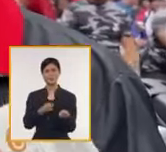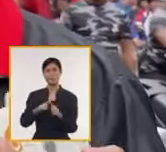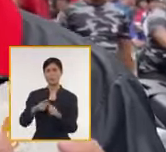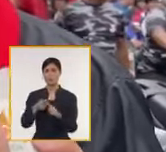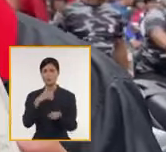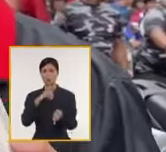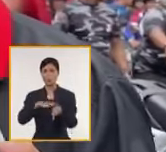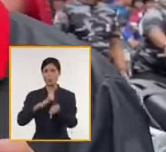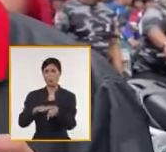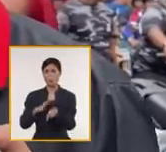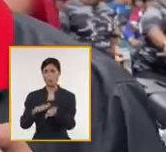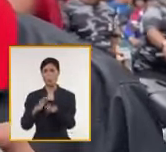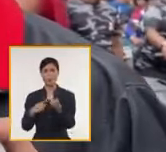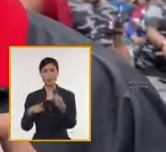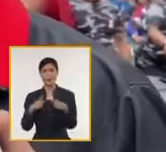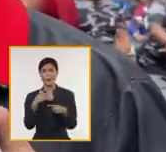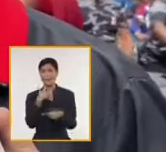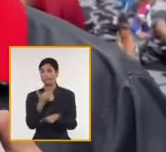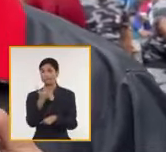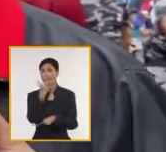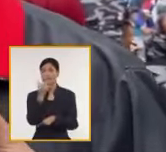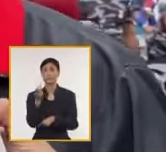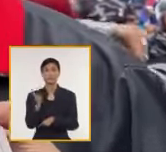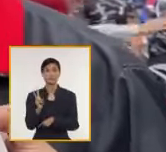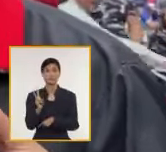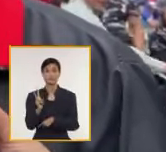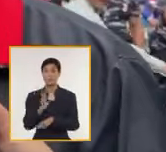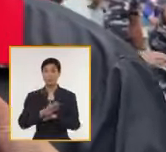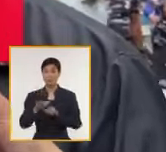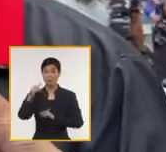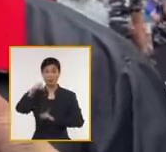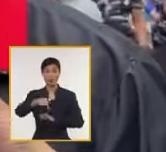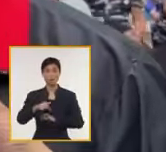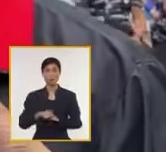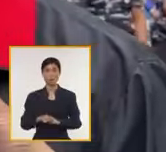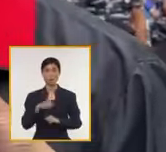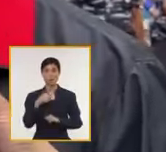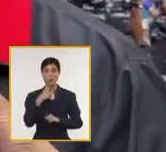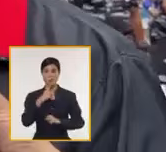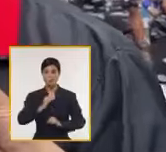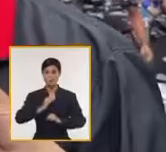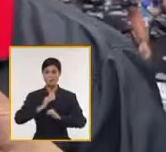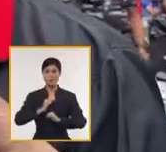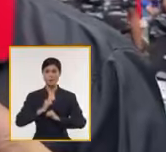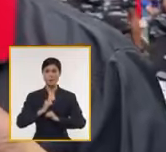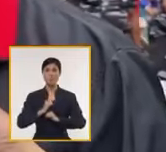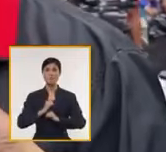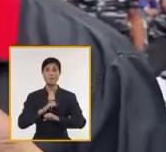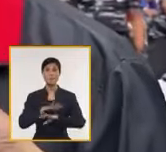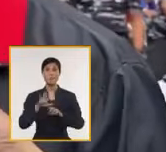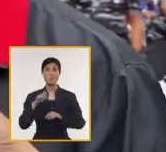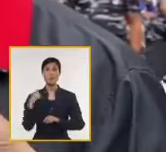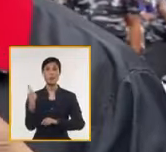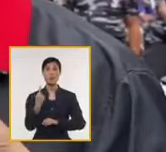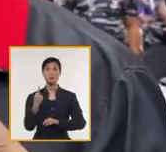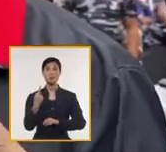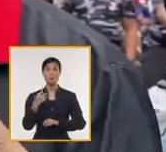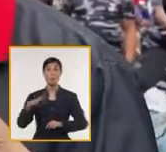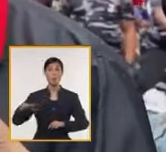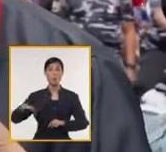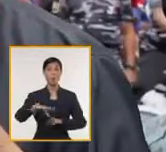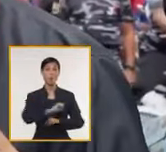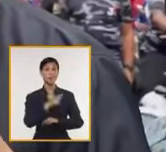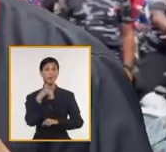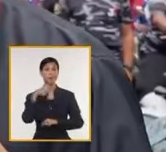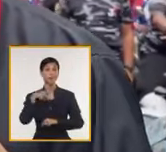pretende hacerle a nuestro país. Y aquí estamos con los caballos de hierro a nivel nacional, una marcha